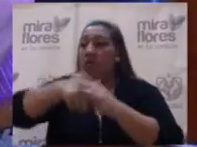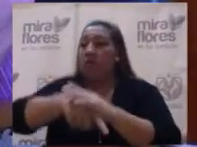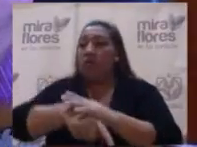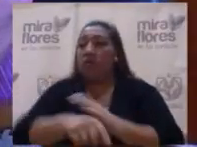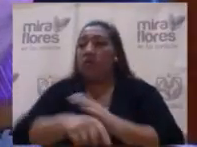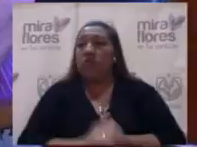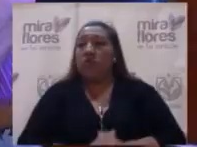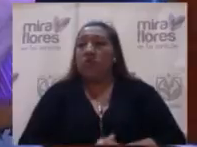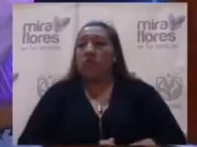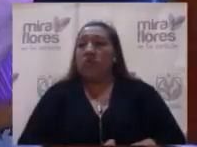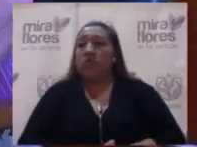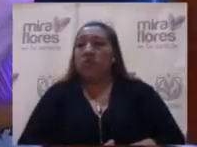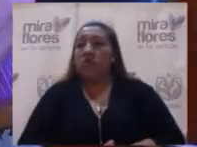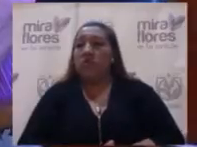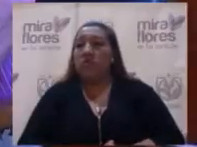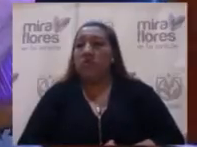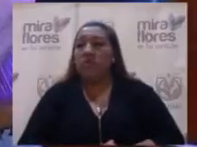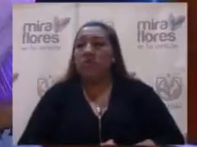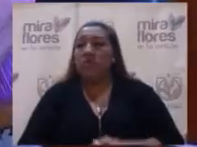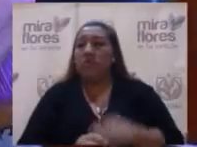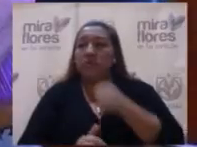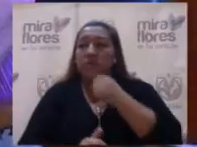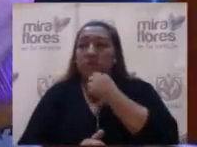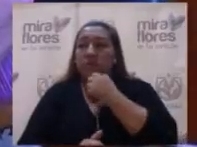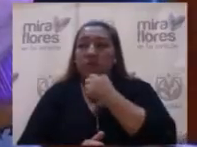profundo que un informe en la que,